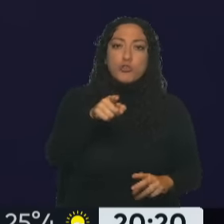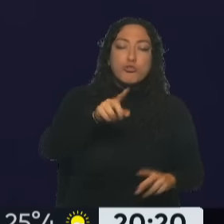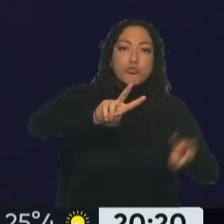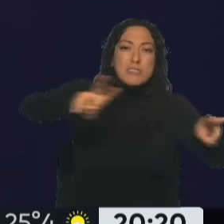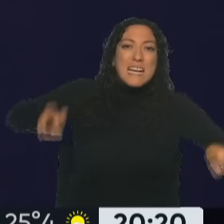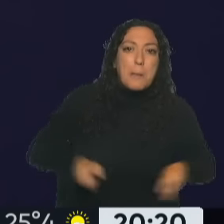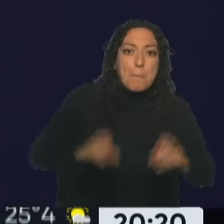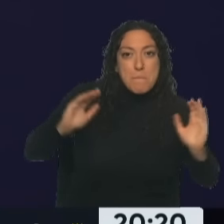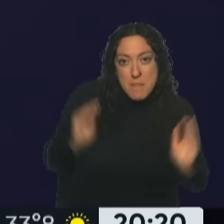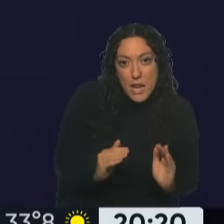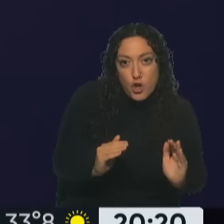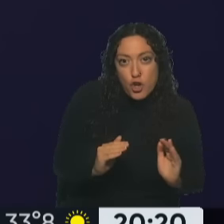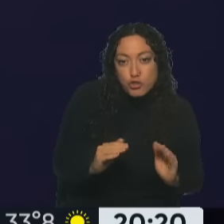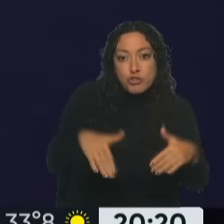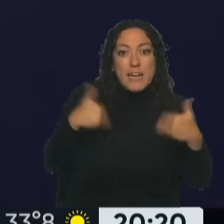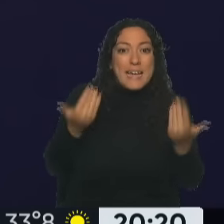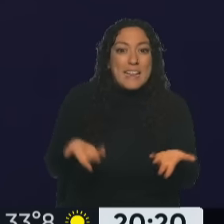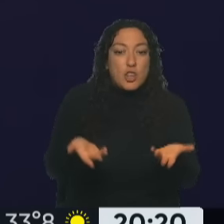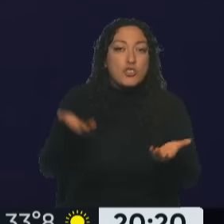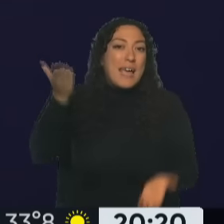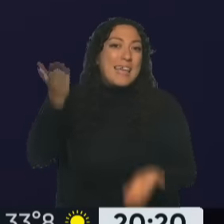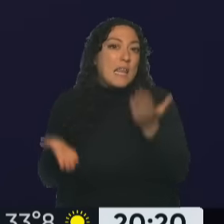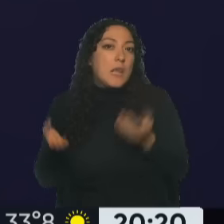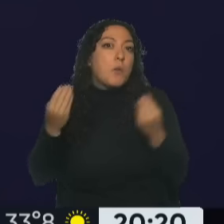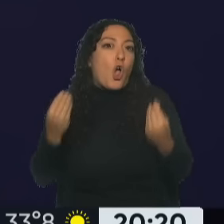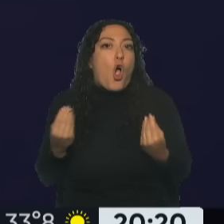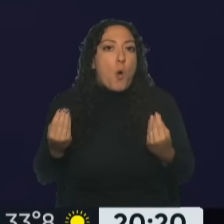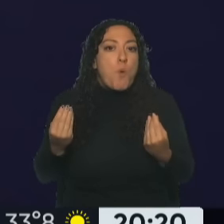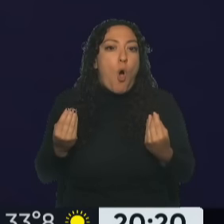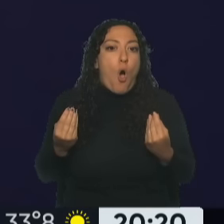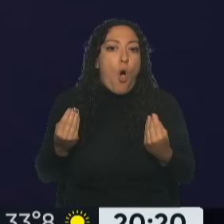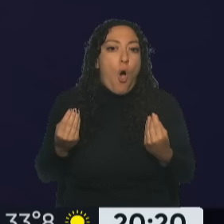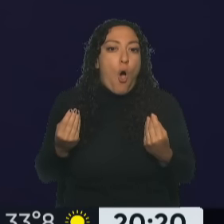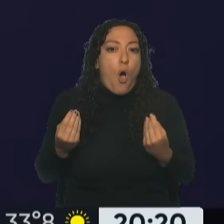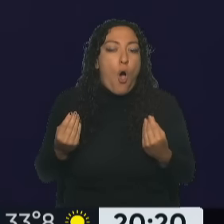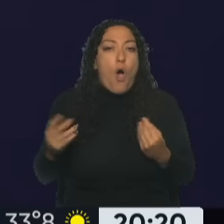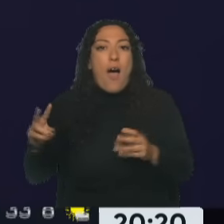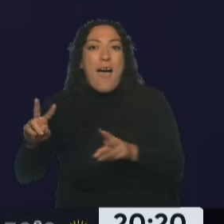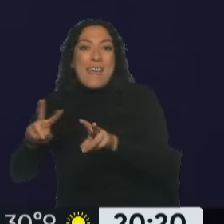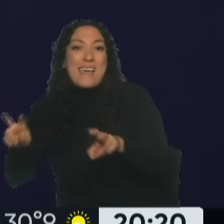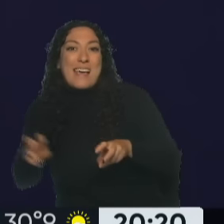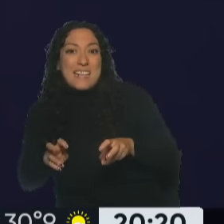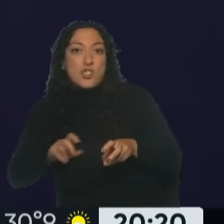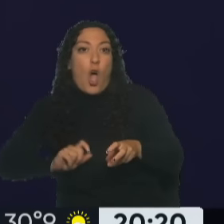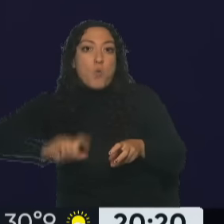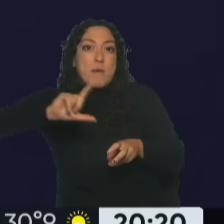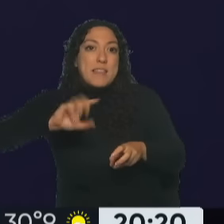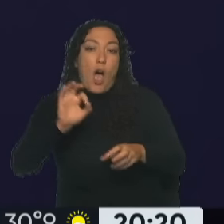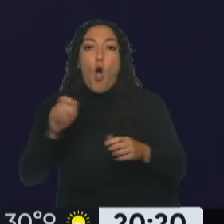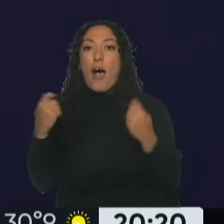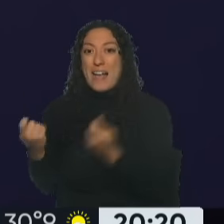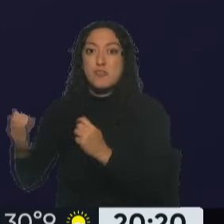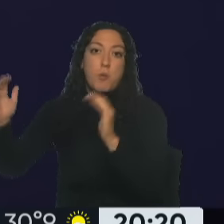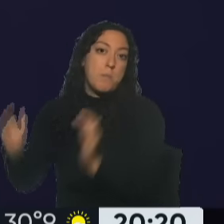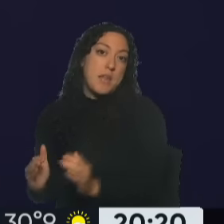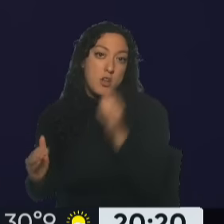ahora digamos para llegar al equilibrio podés o aumentar ingresos o reducir gastos si está si vamos